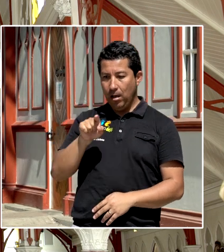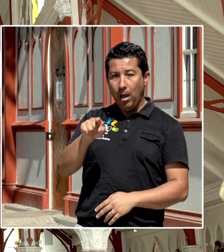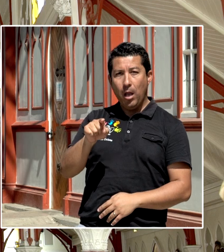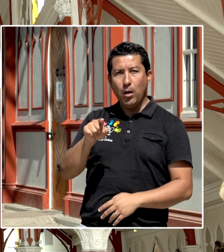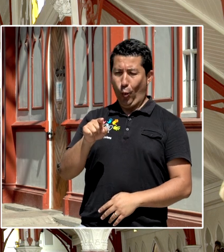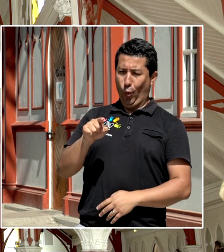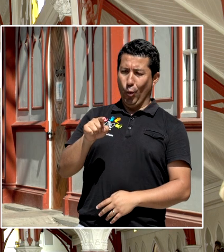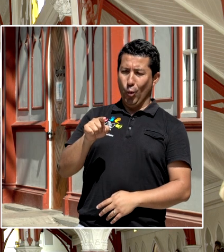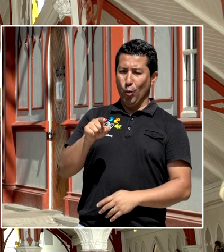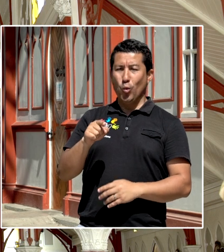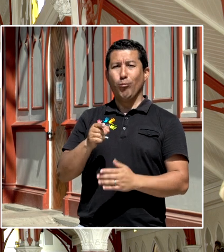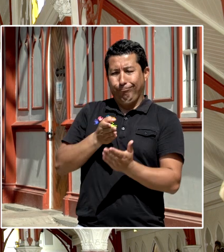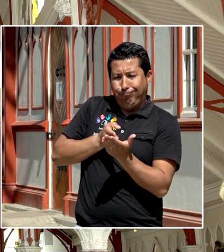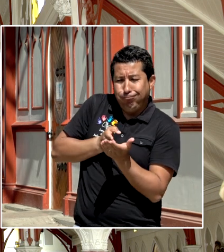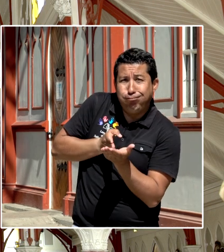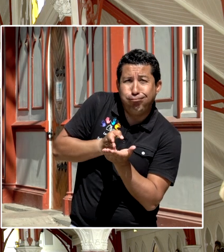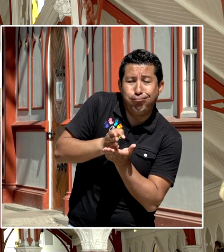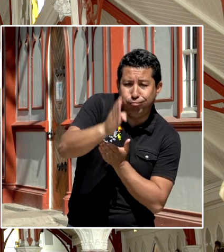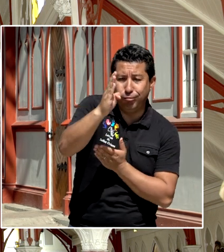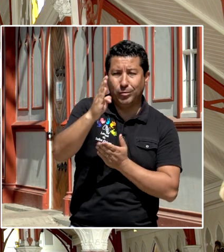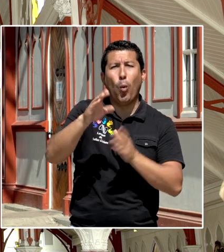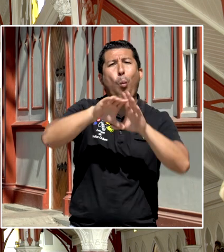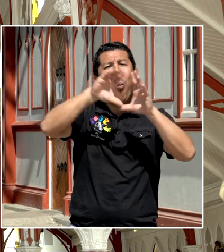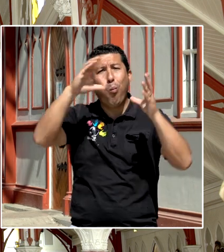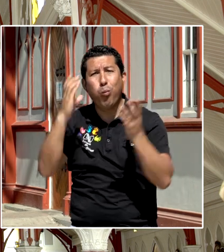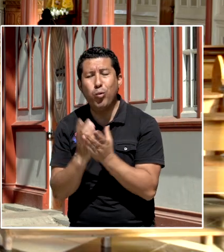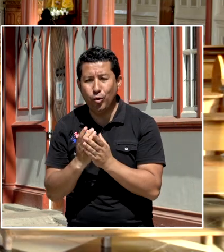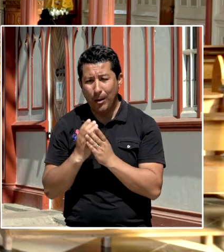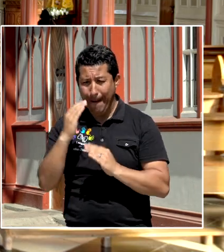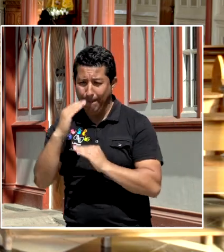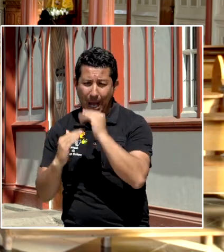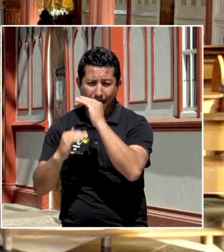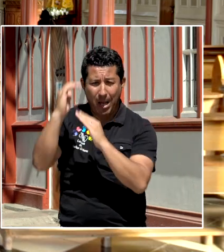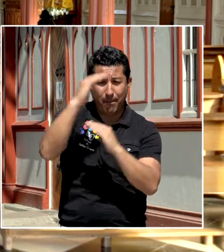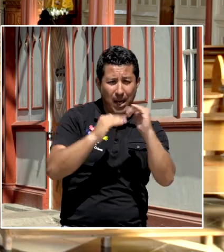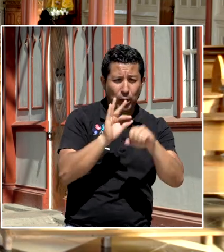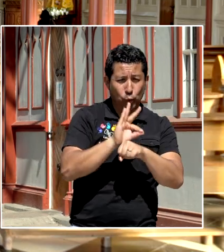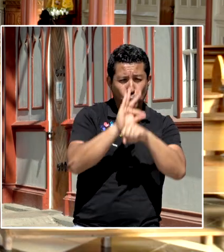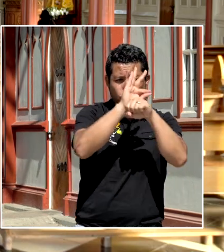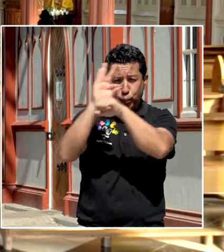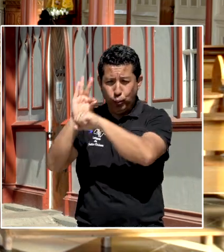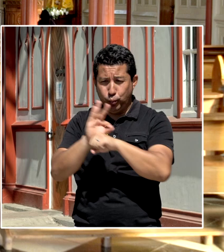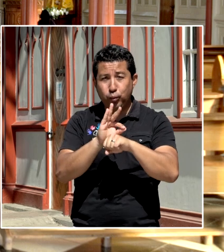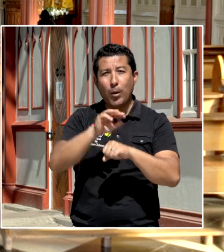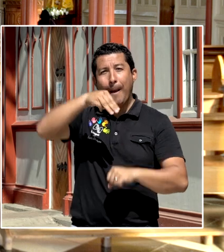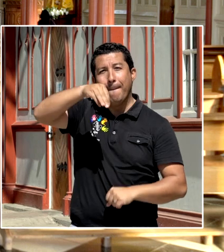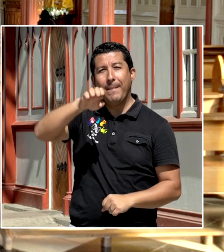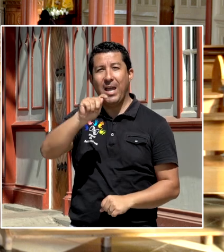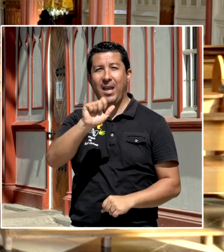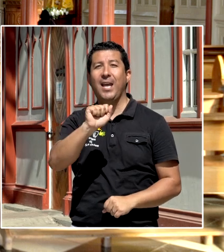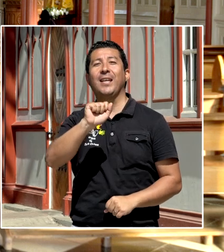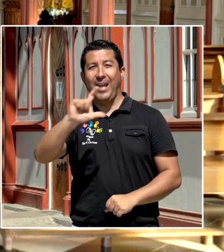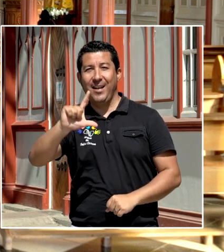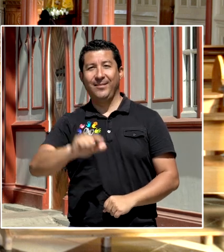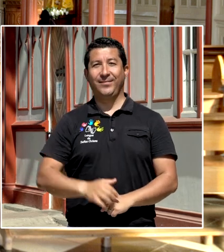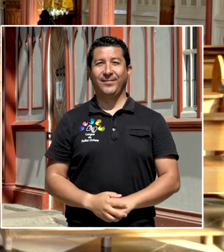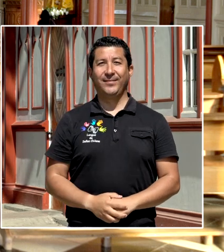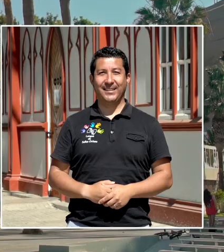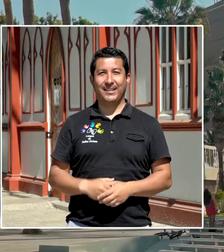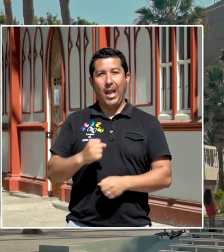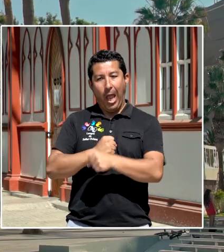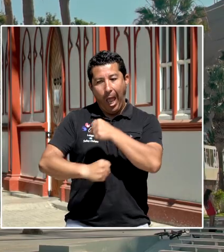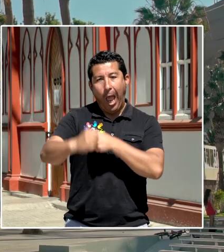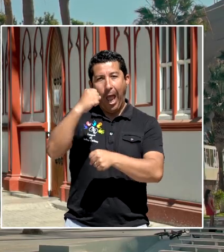hay que recordar que en esa época recién se estaba desarrollando la arquitectura metálica en el mundo